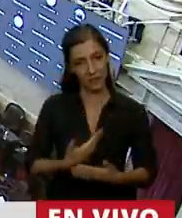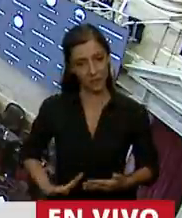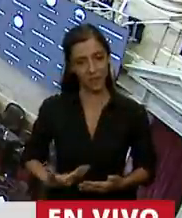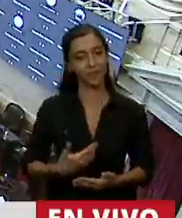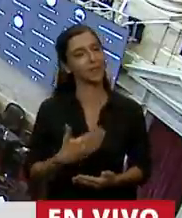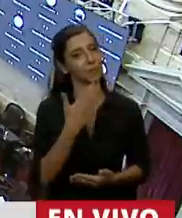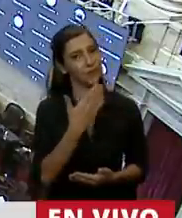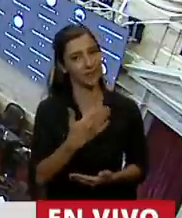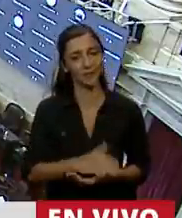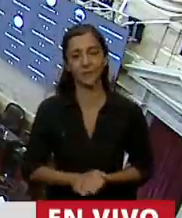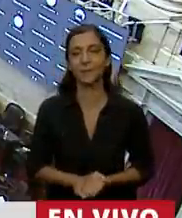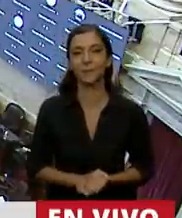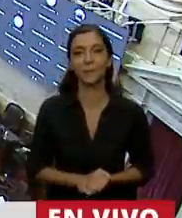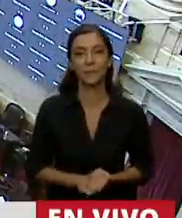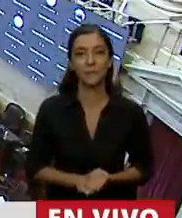presidente. Muchas gracias.